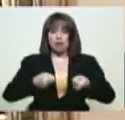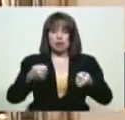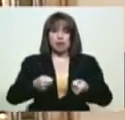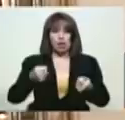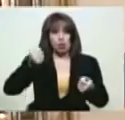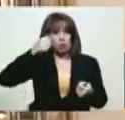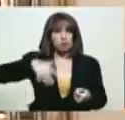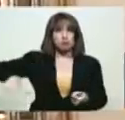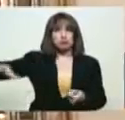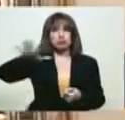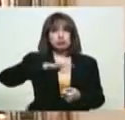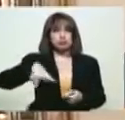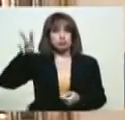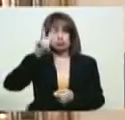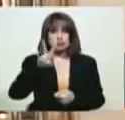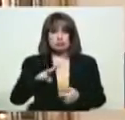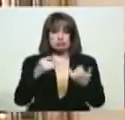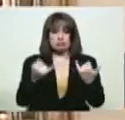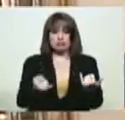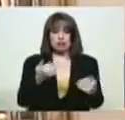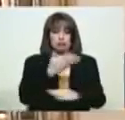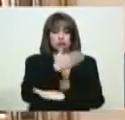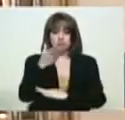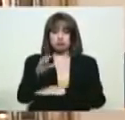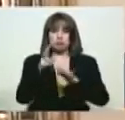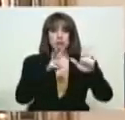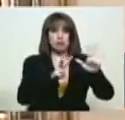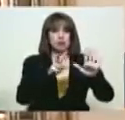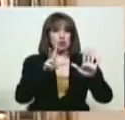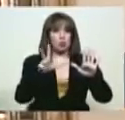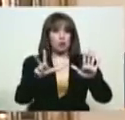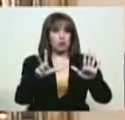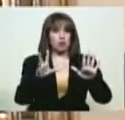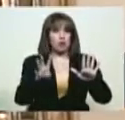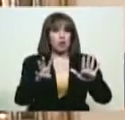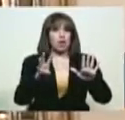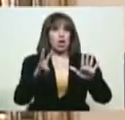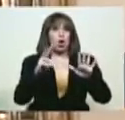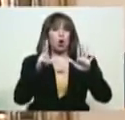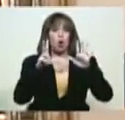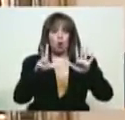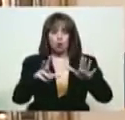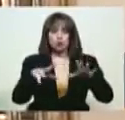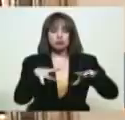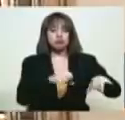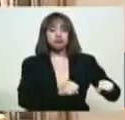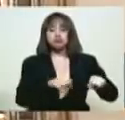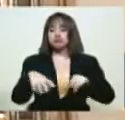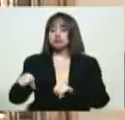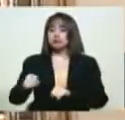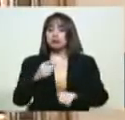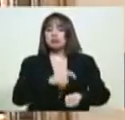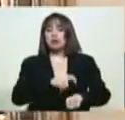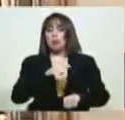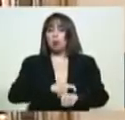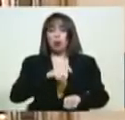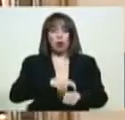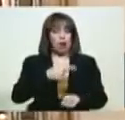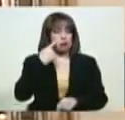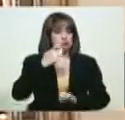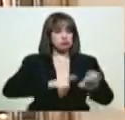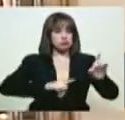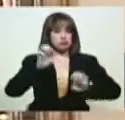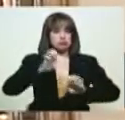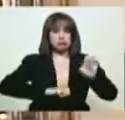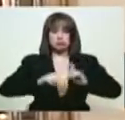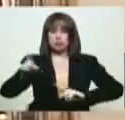nacional. Ya tenemos 29, 8 de los cuales están siendo ocupados temporalmente. Ocupados temporalmente